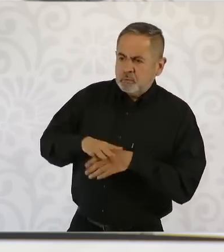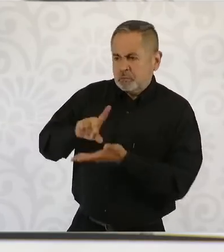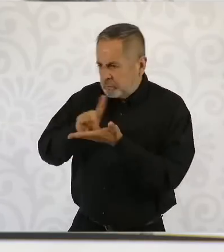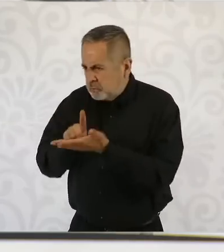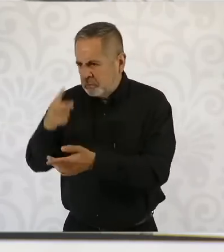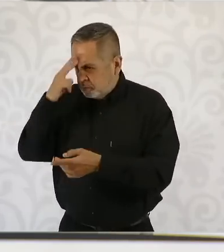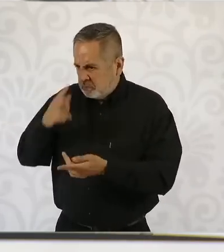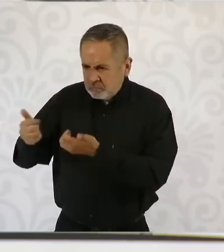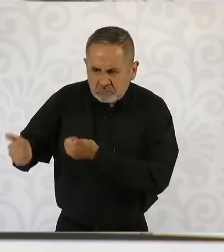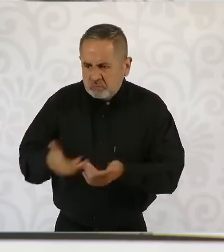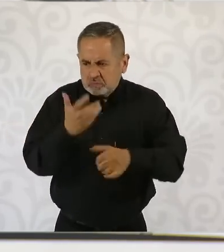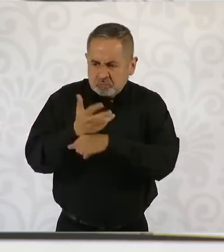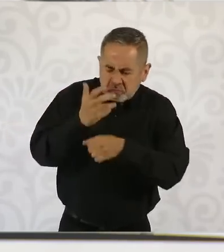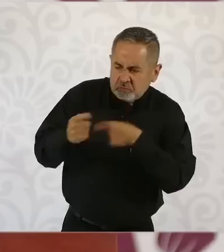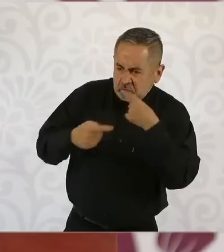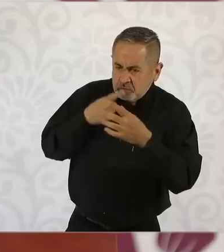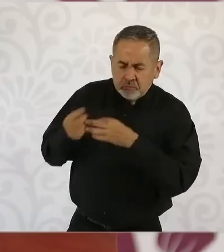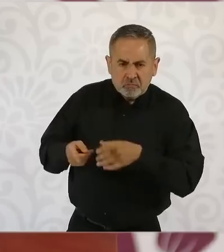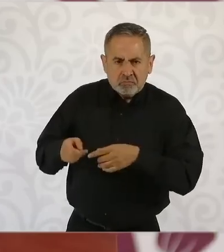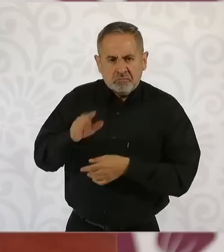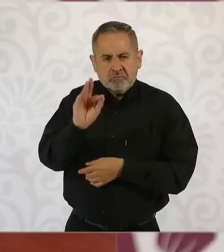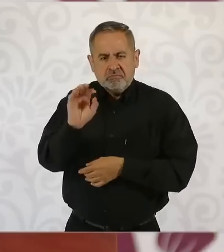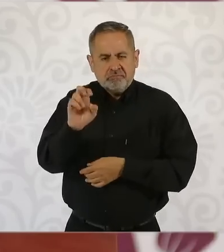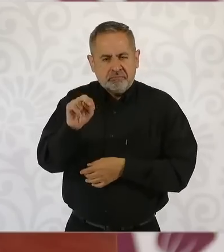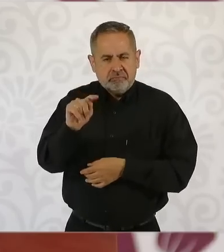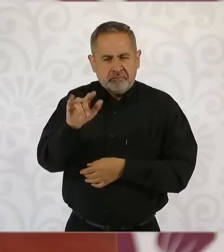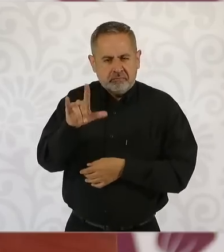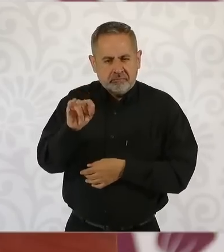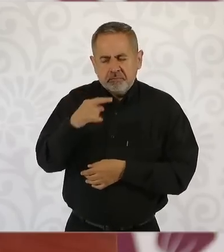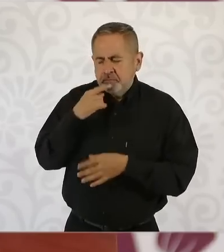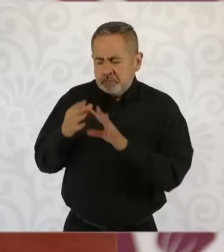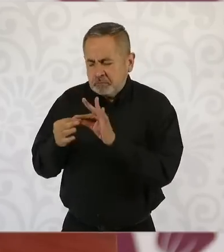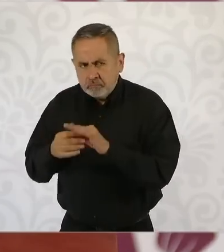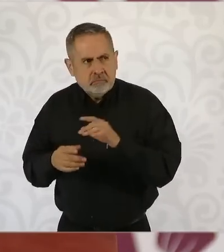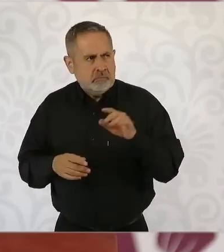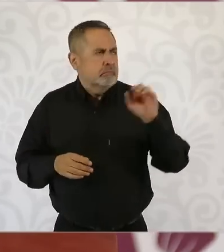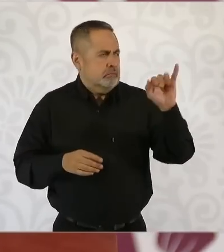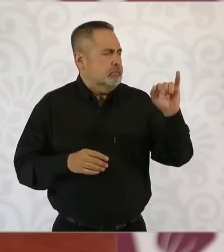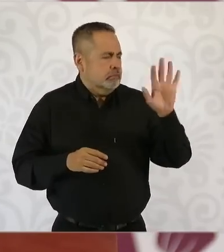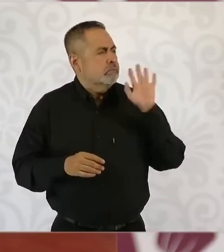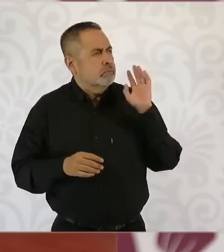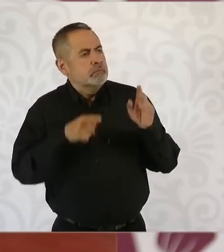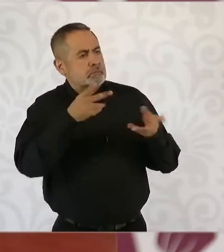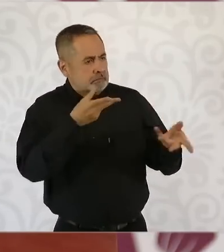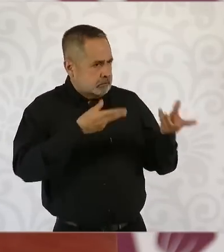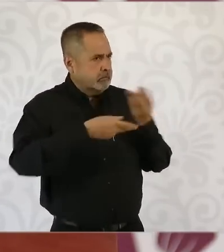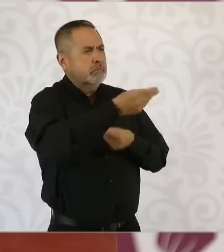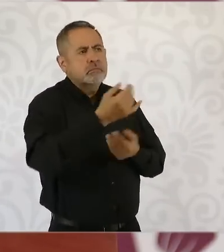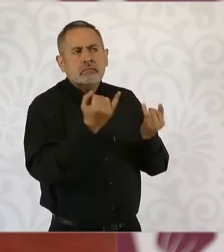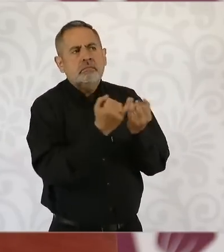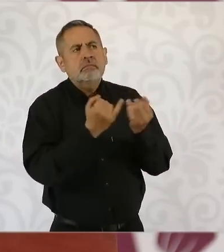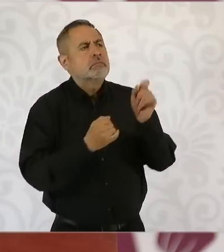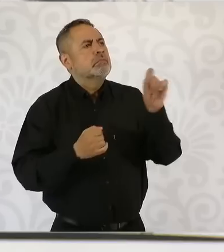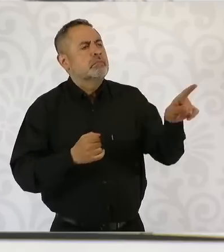de México hacia los Estados Unidos, particularmente del fentanilo, por supuesto que yo le planteé, como lo hemos hecho,